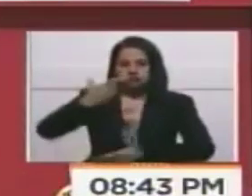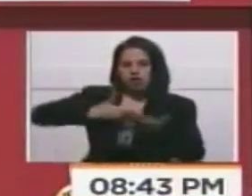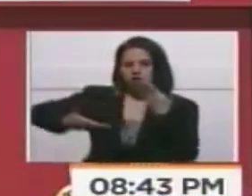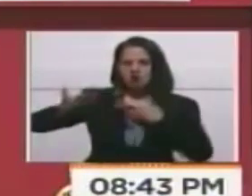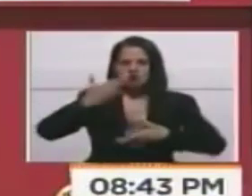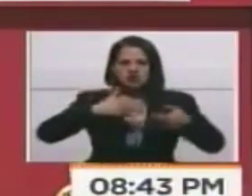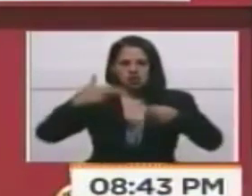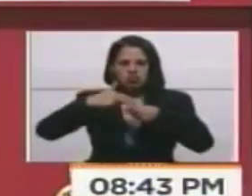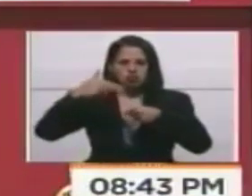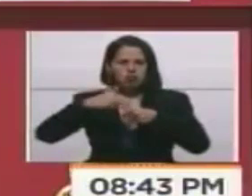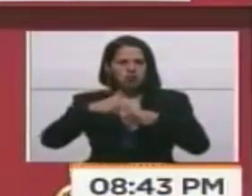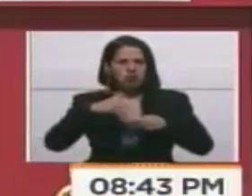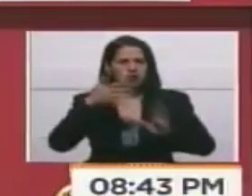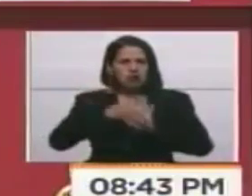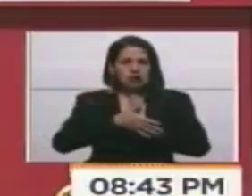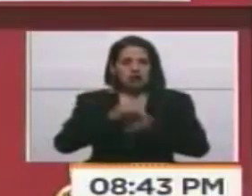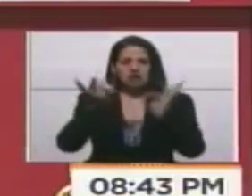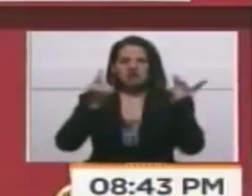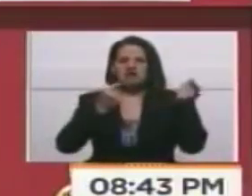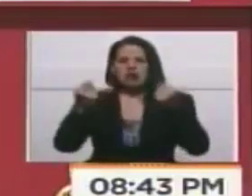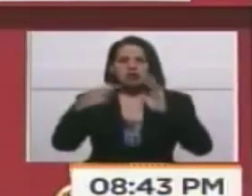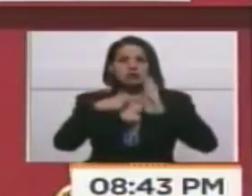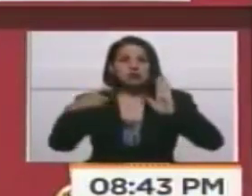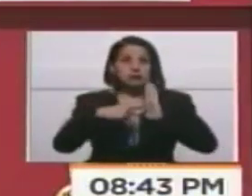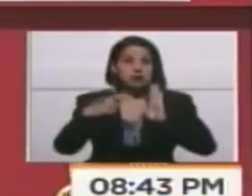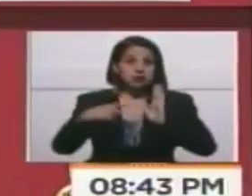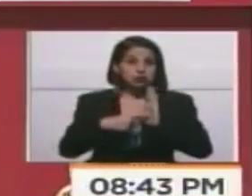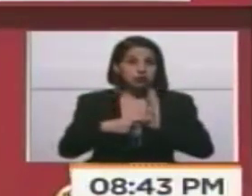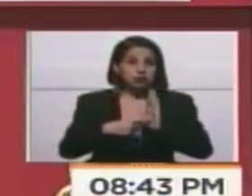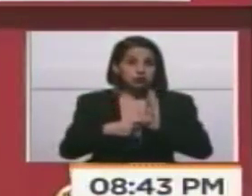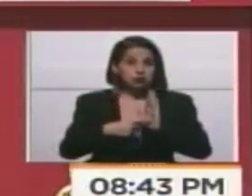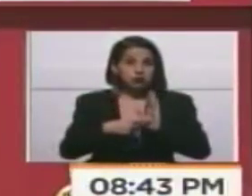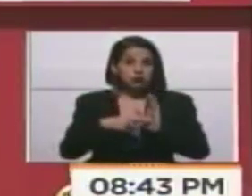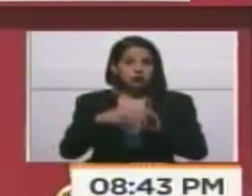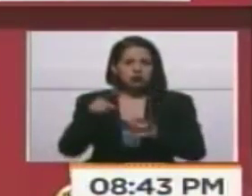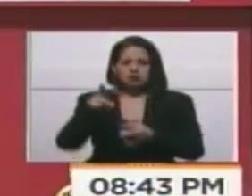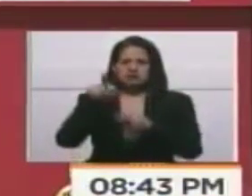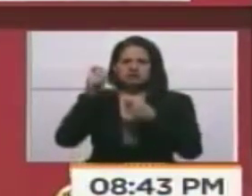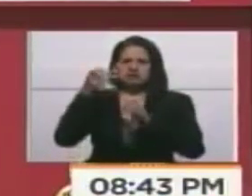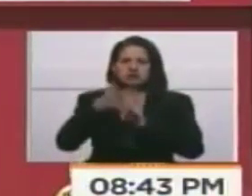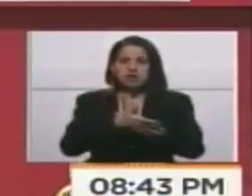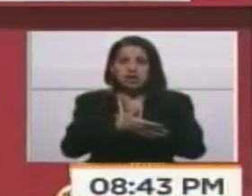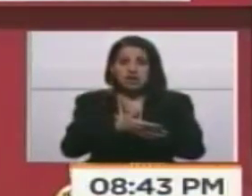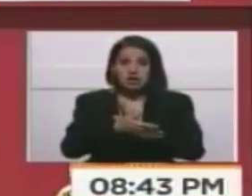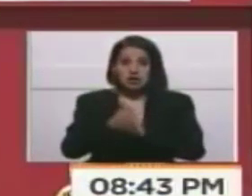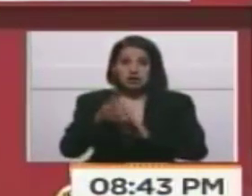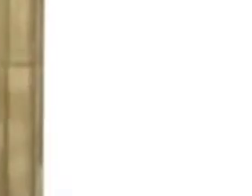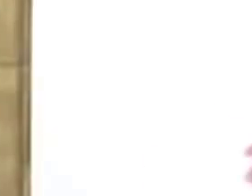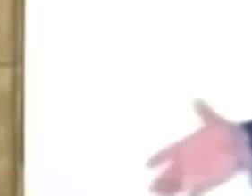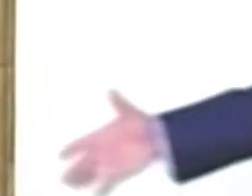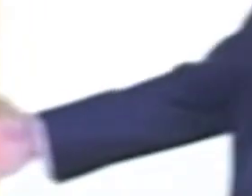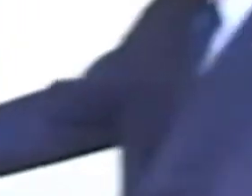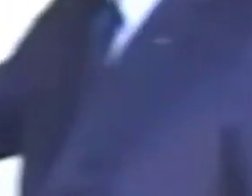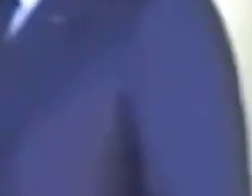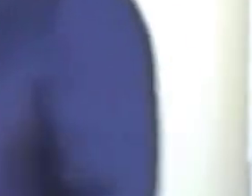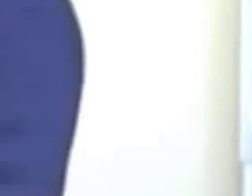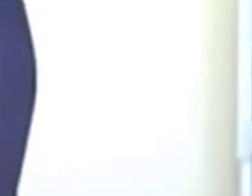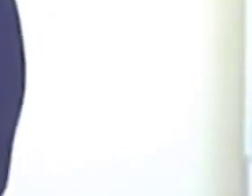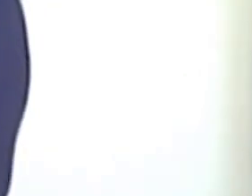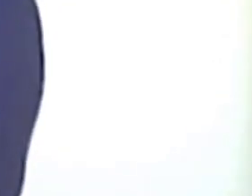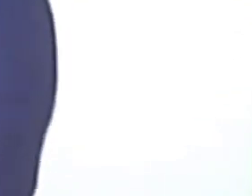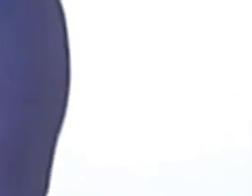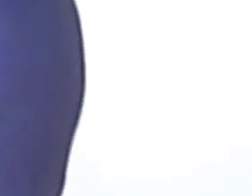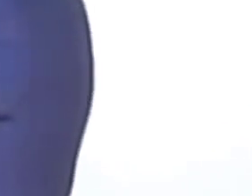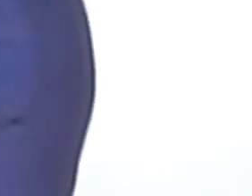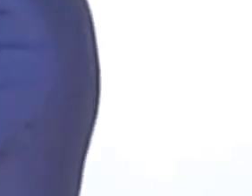negociando un financiamiento que ponía a Citgo como prenda. La defensora de estos